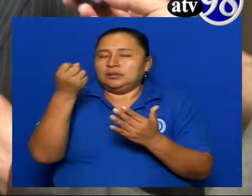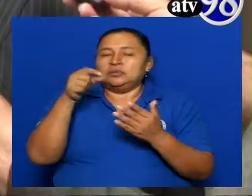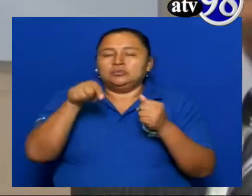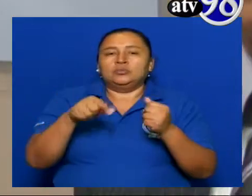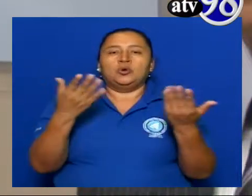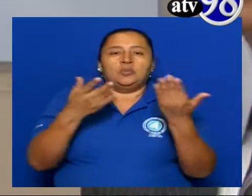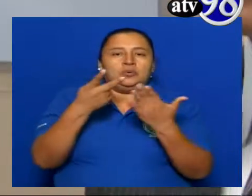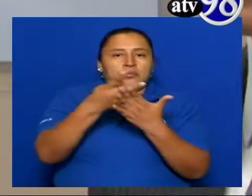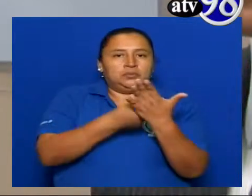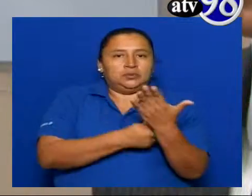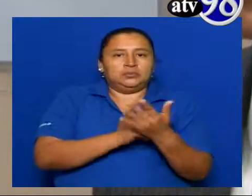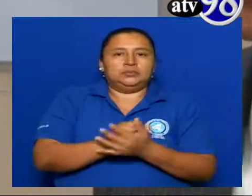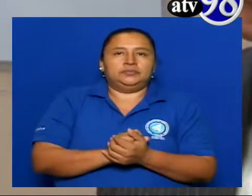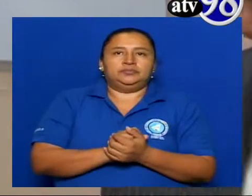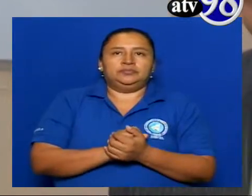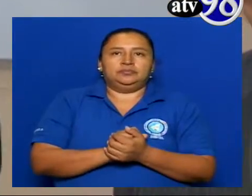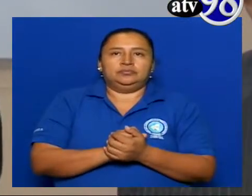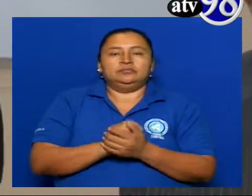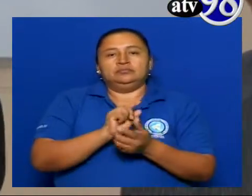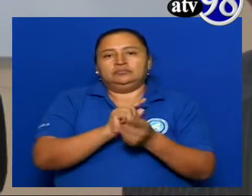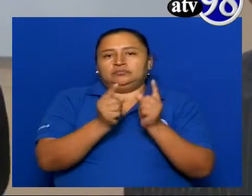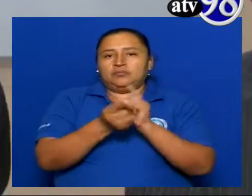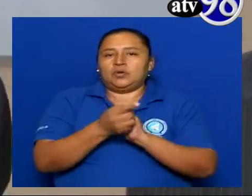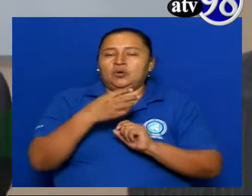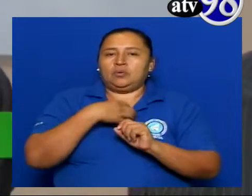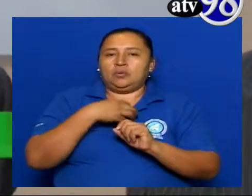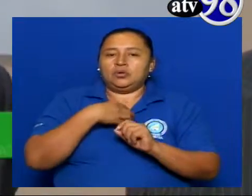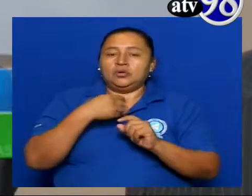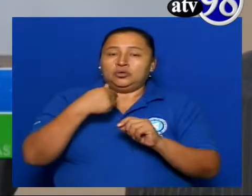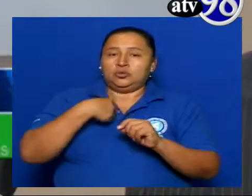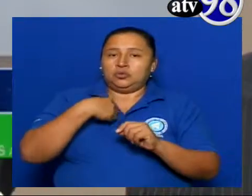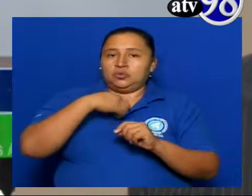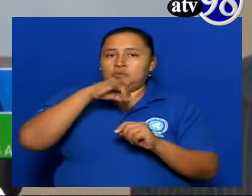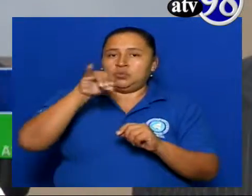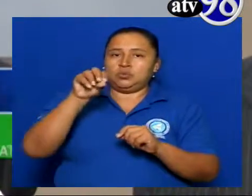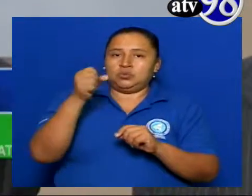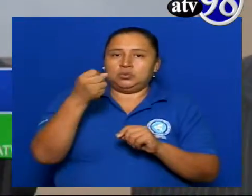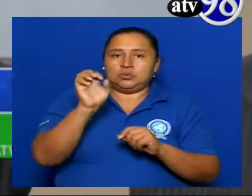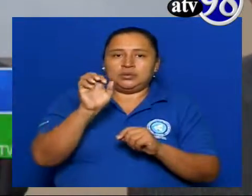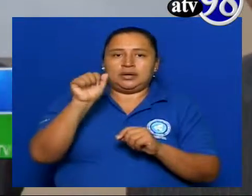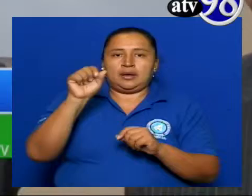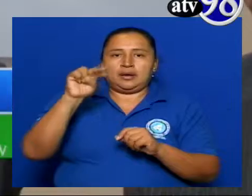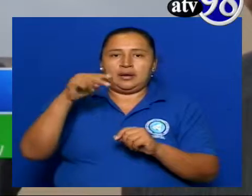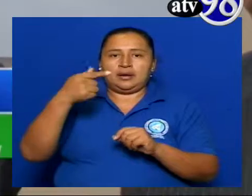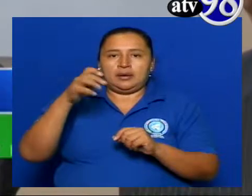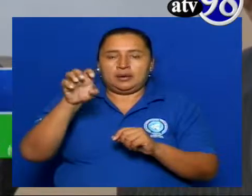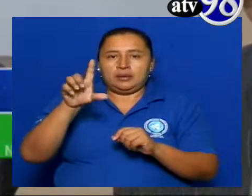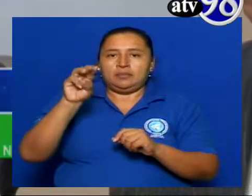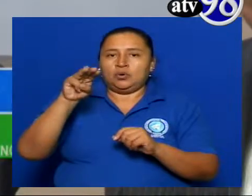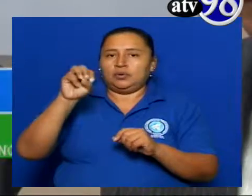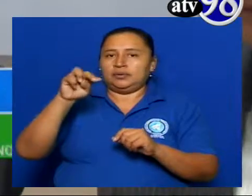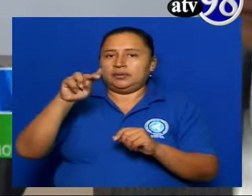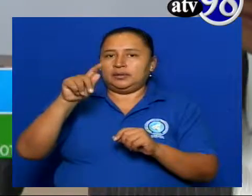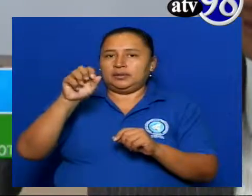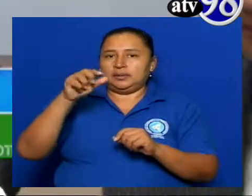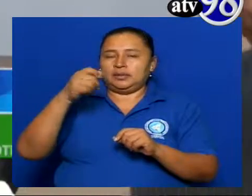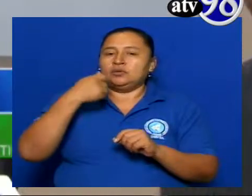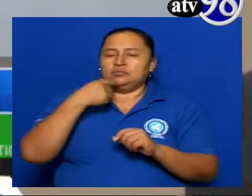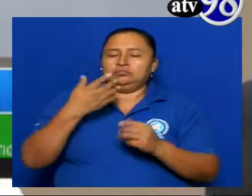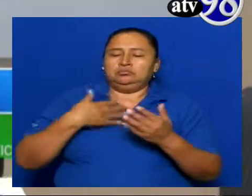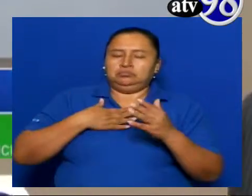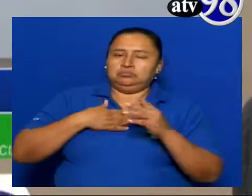proyectos. Licenciado José Ángel Montenegro y su servidor compartimos